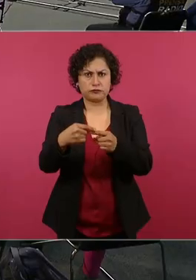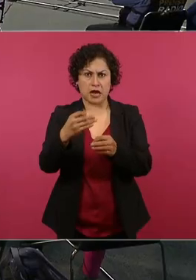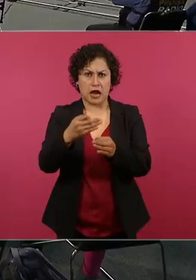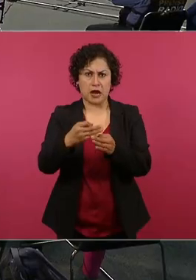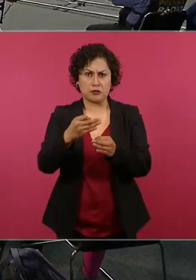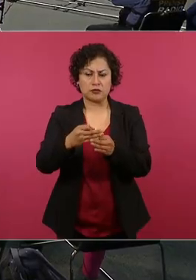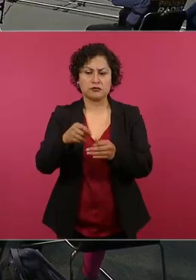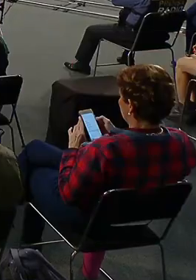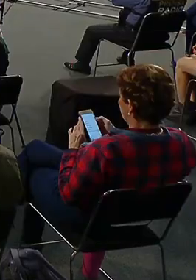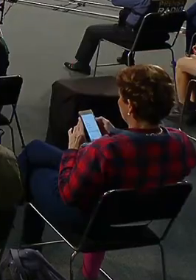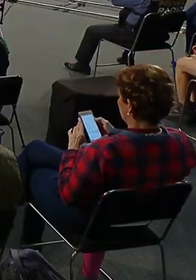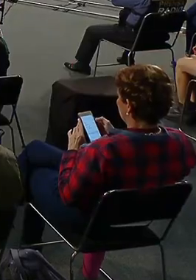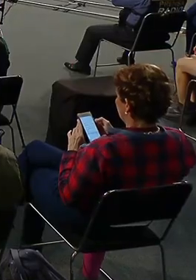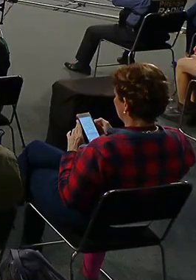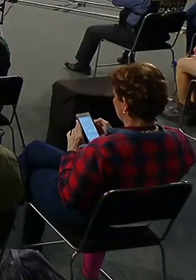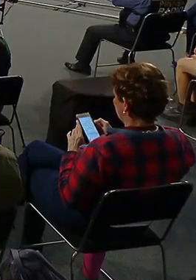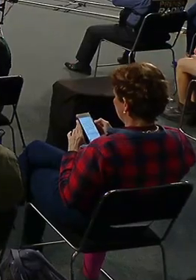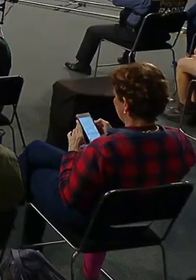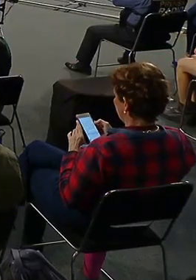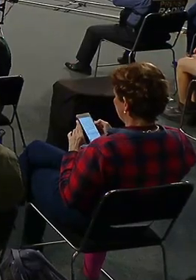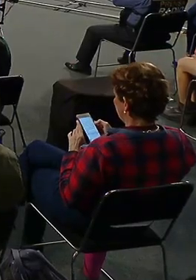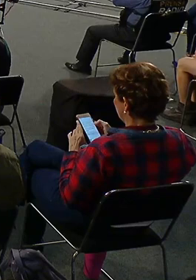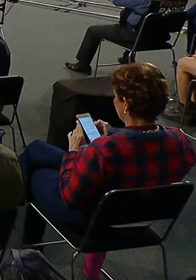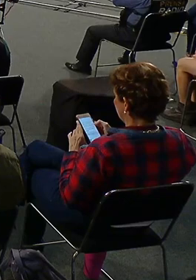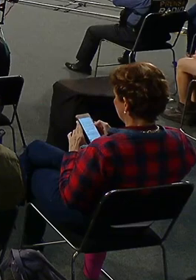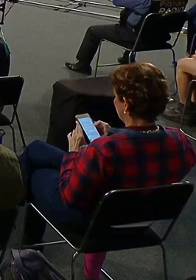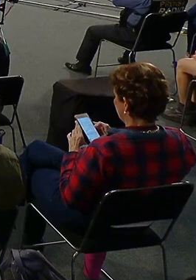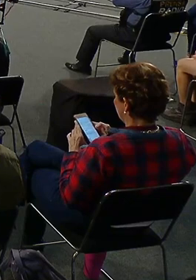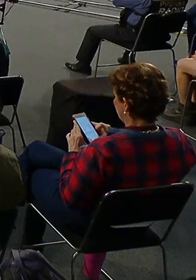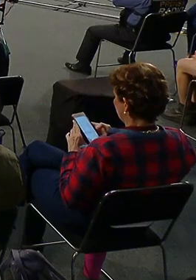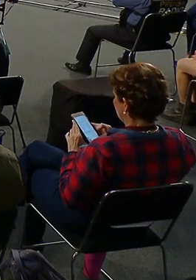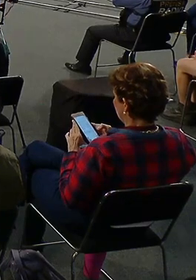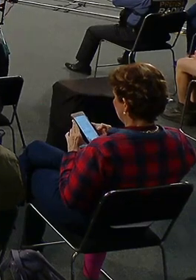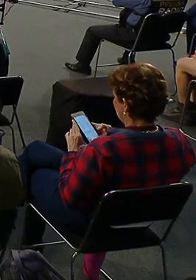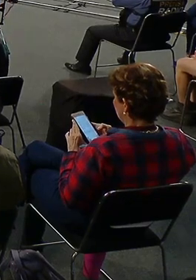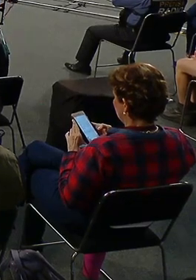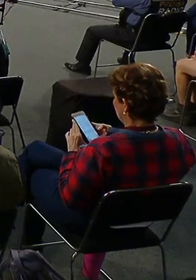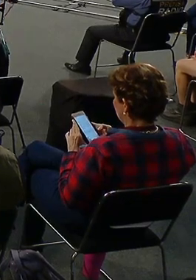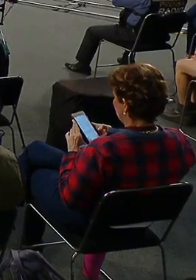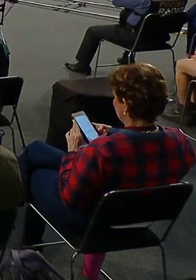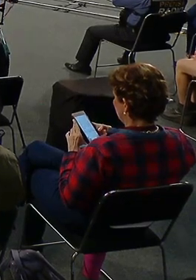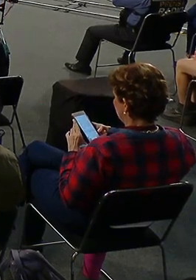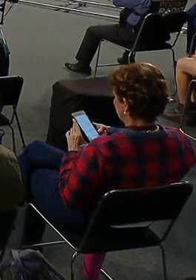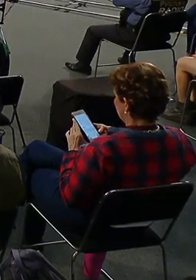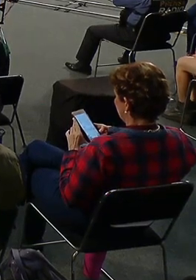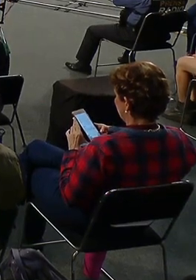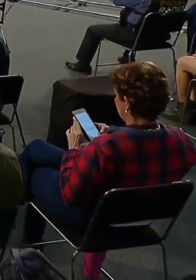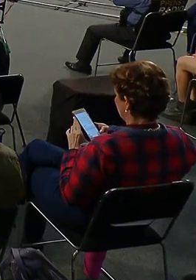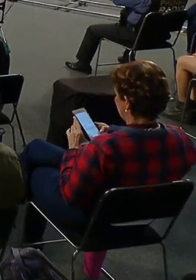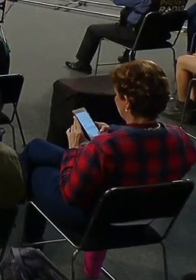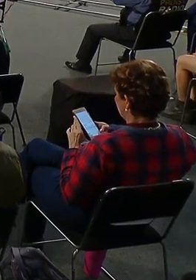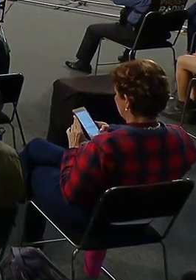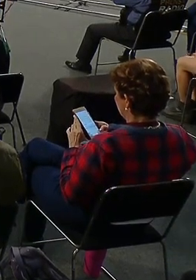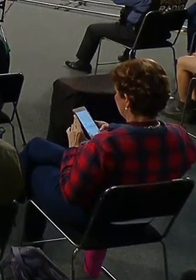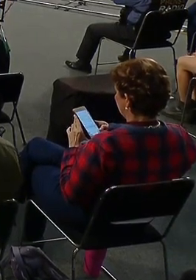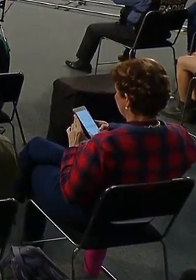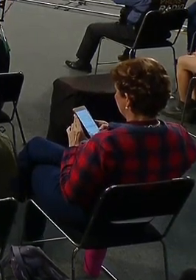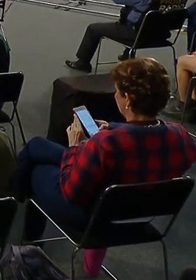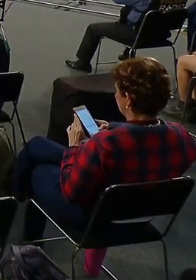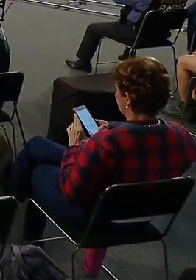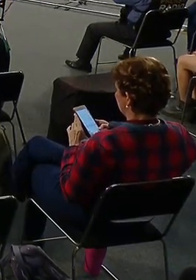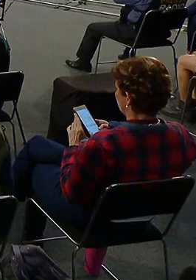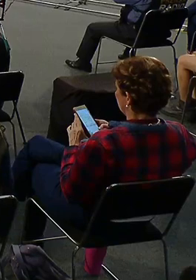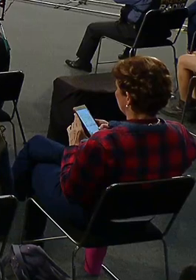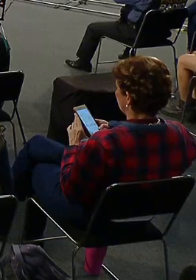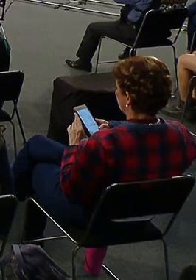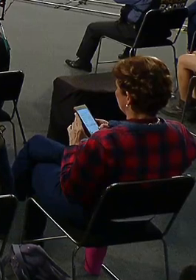mañaneras, he hablado sobre los temas, sobre los ferrocarrileros, quienes demandan justicia social, así como le ponen